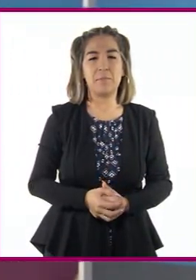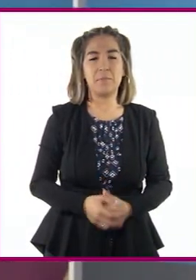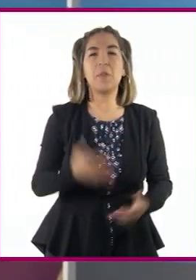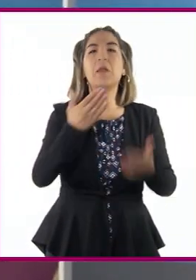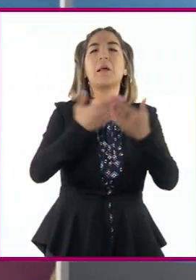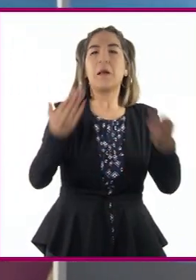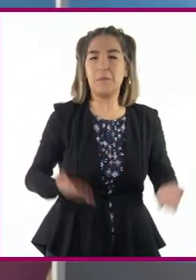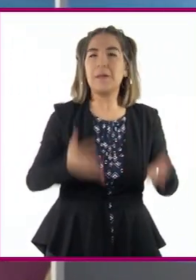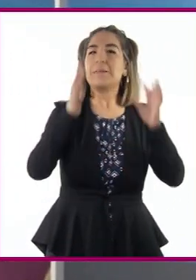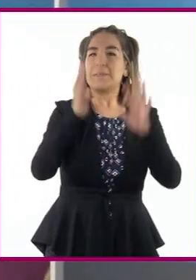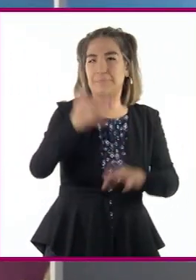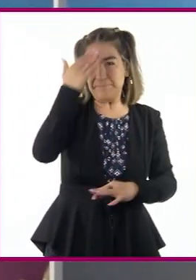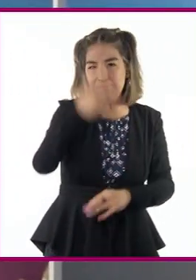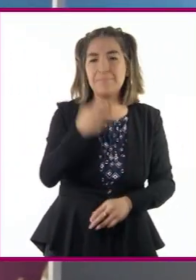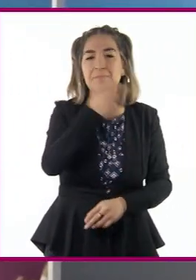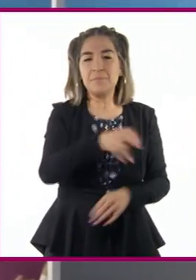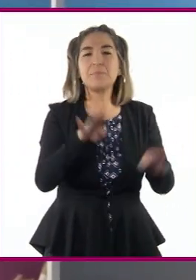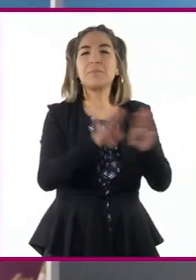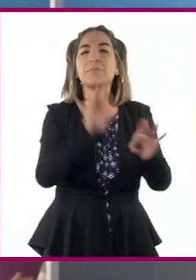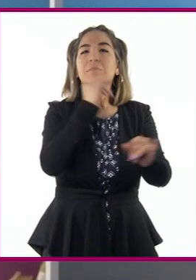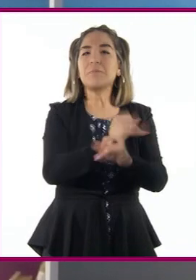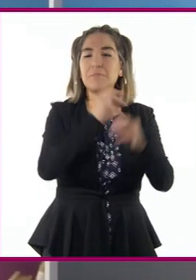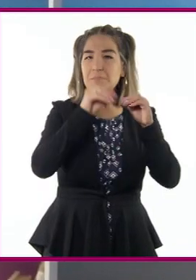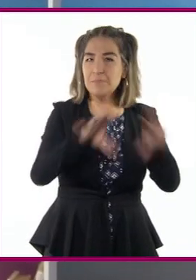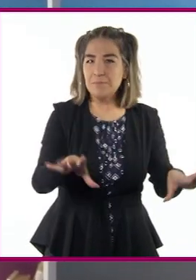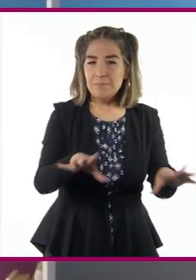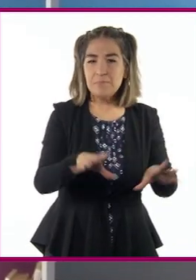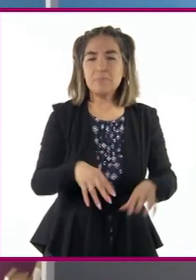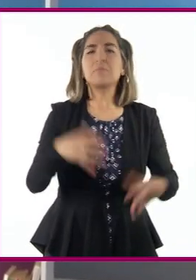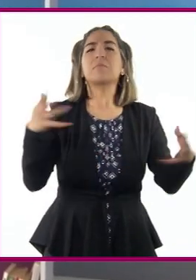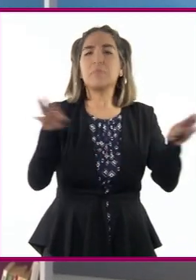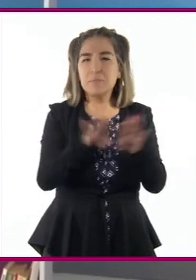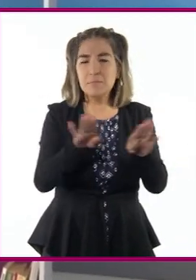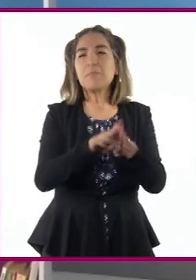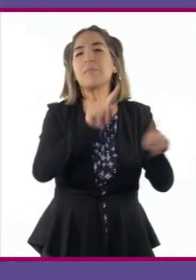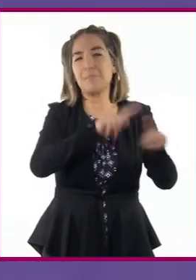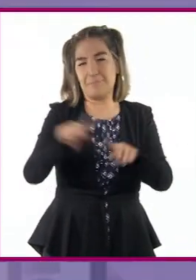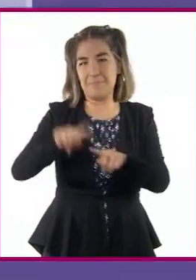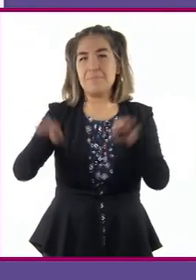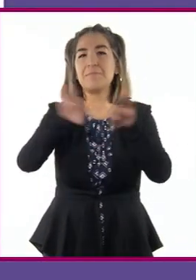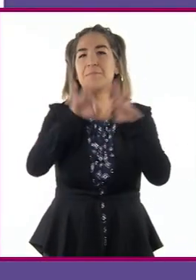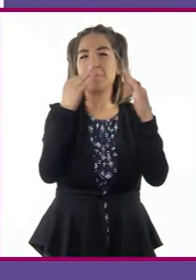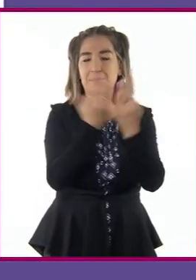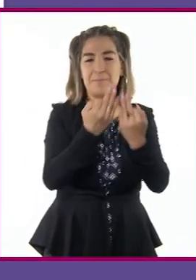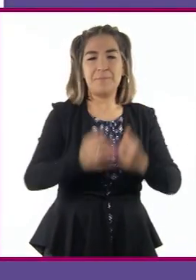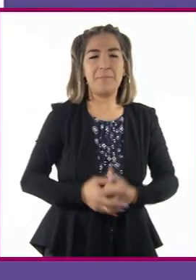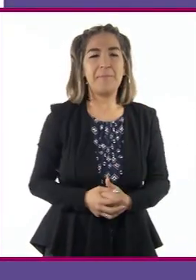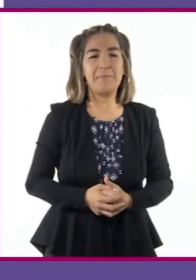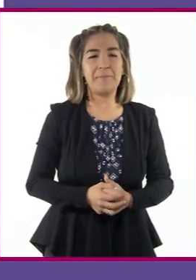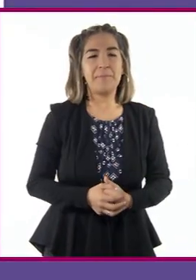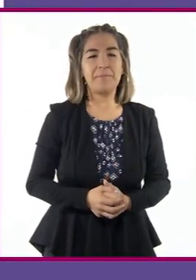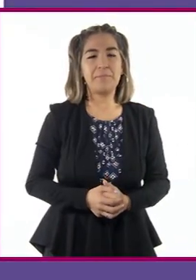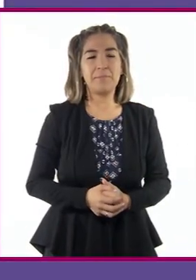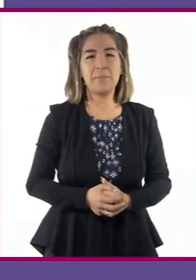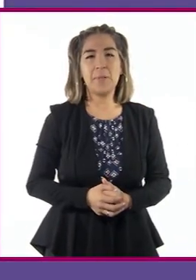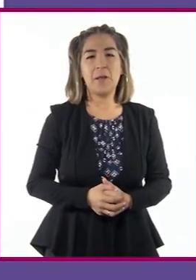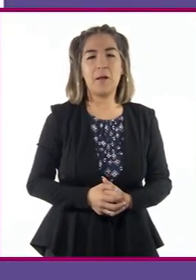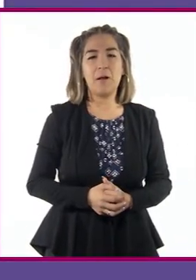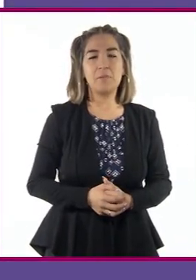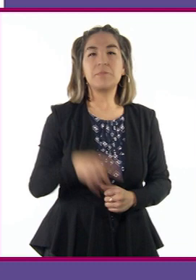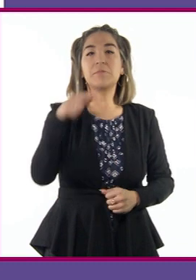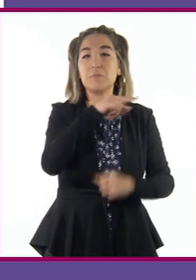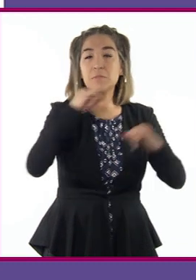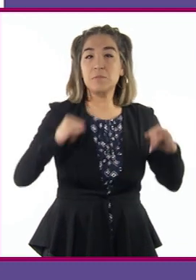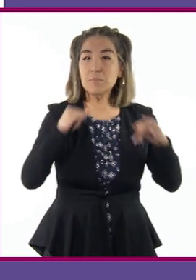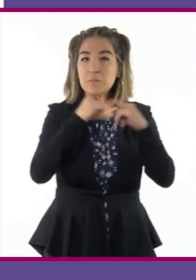Ahora sabemos que el ejercicio de acceso a la información se ejerce de diferentes formas. Una es que las instituciones deben